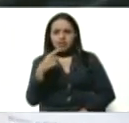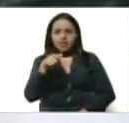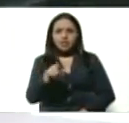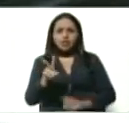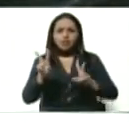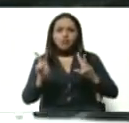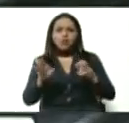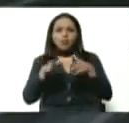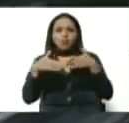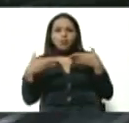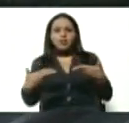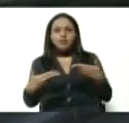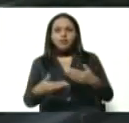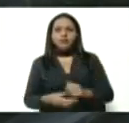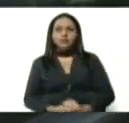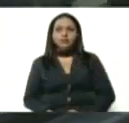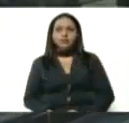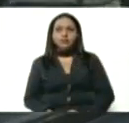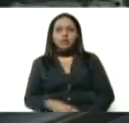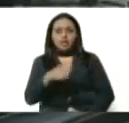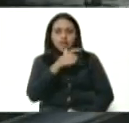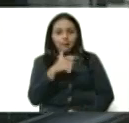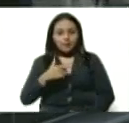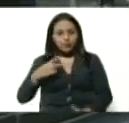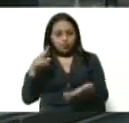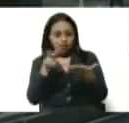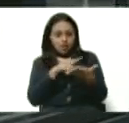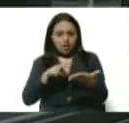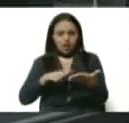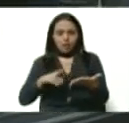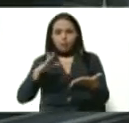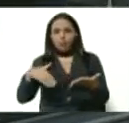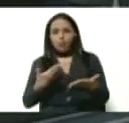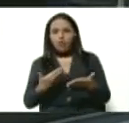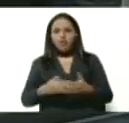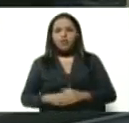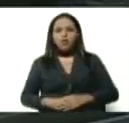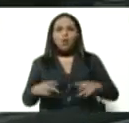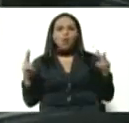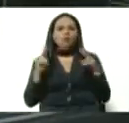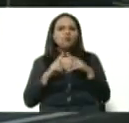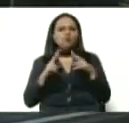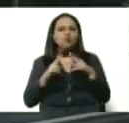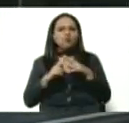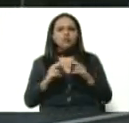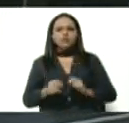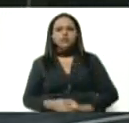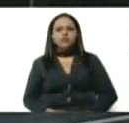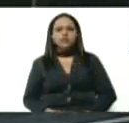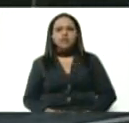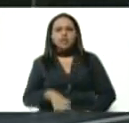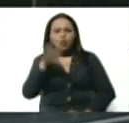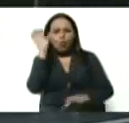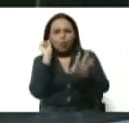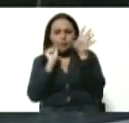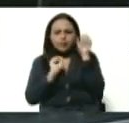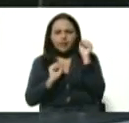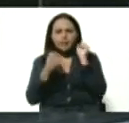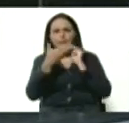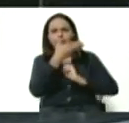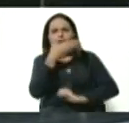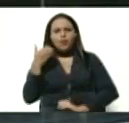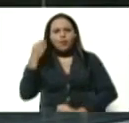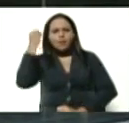libro los lectores pueden conocer y comprender mejor